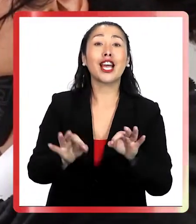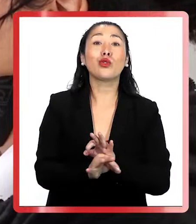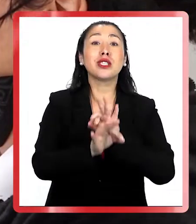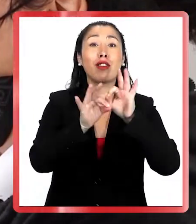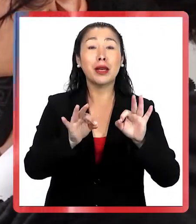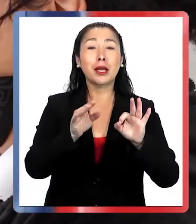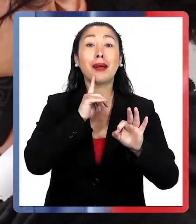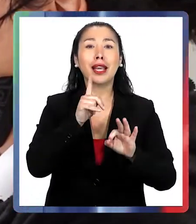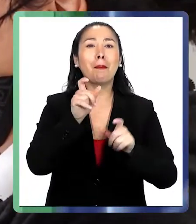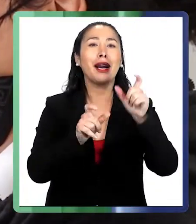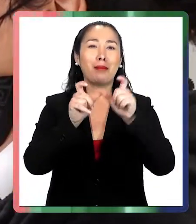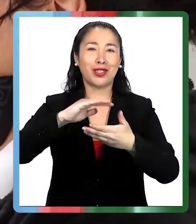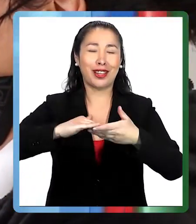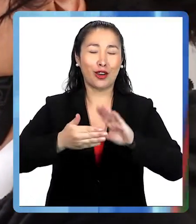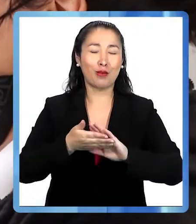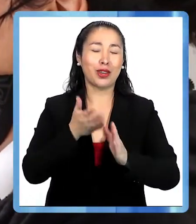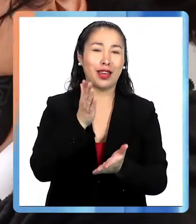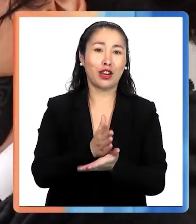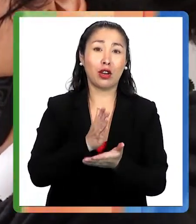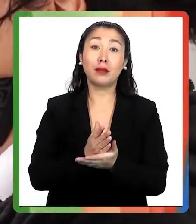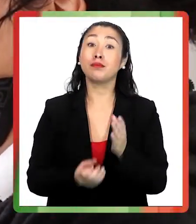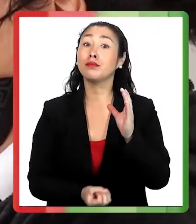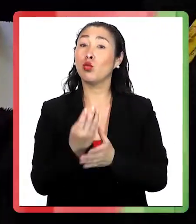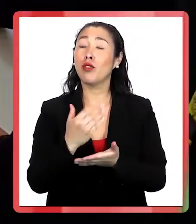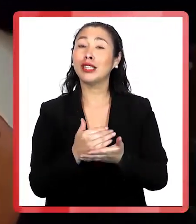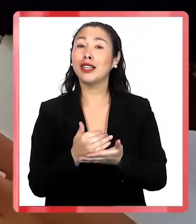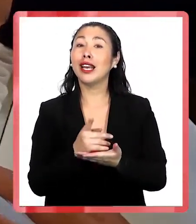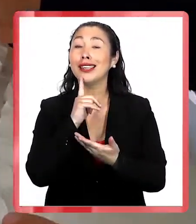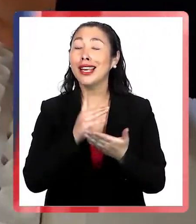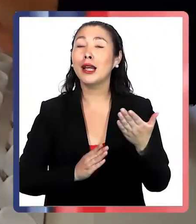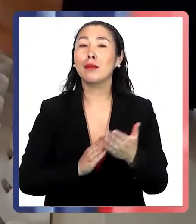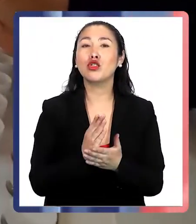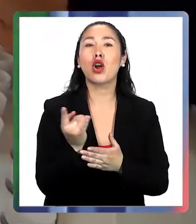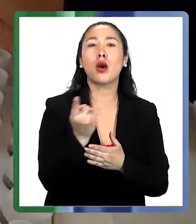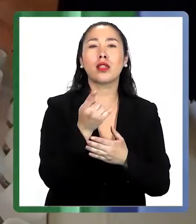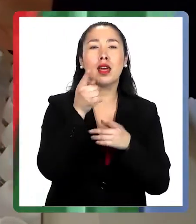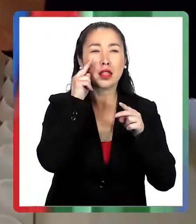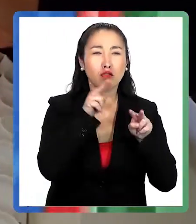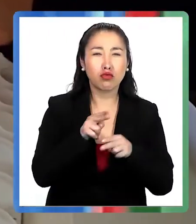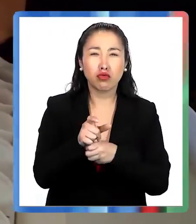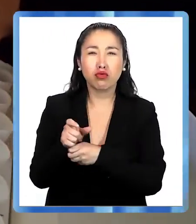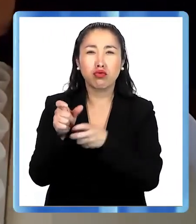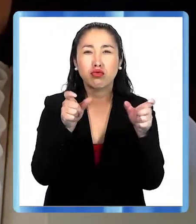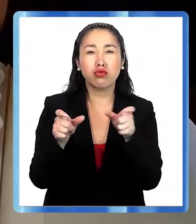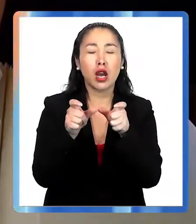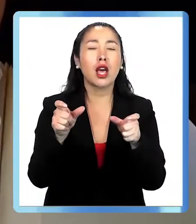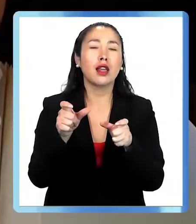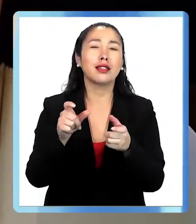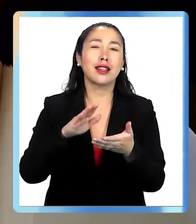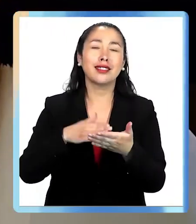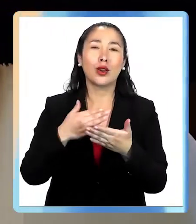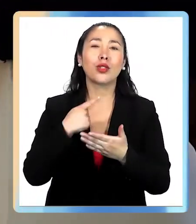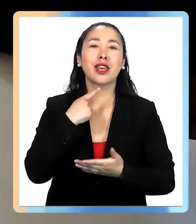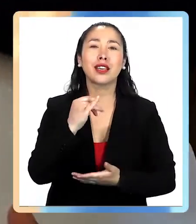para la comunidad escolar. Nueva estrategia local implementada por la Unidad de Vigilancia Epidemiológica de Salud Quillota para